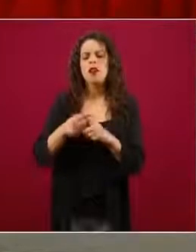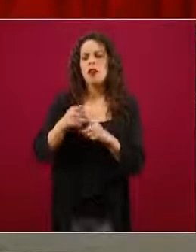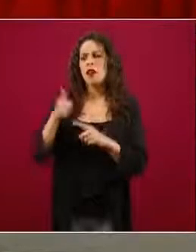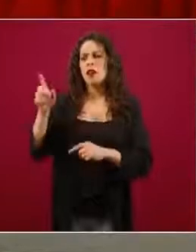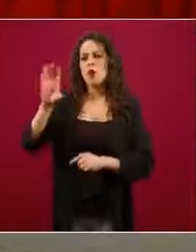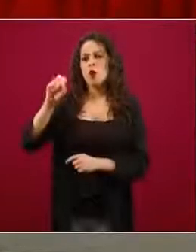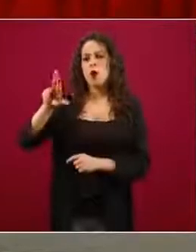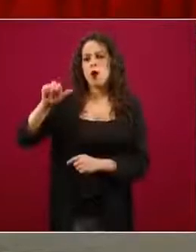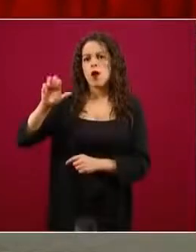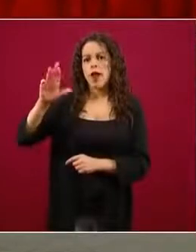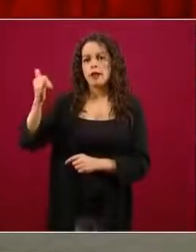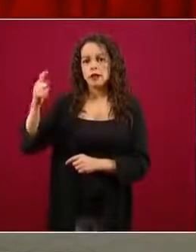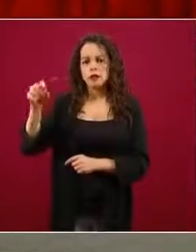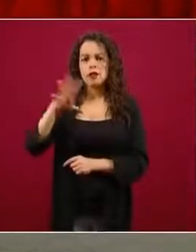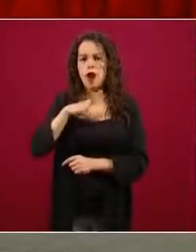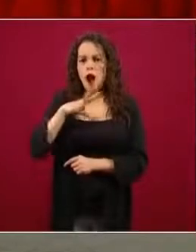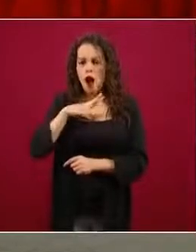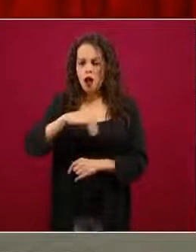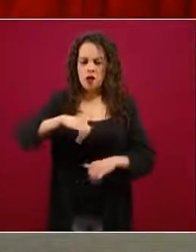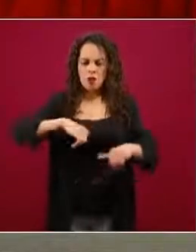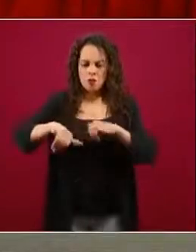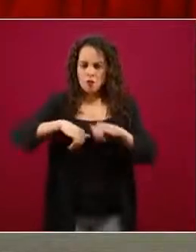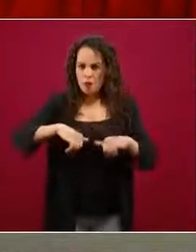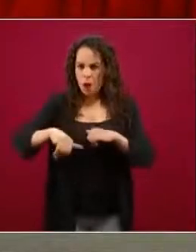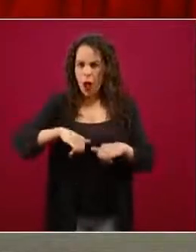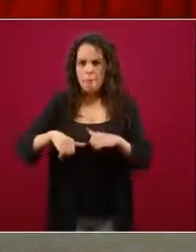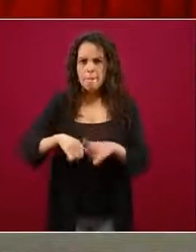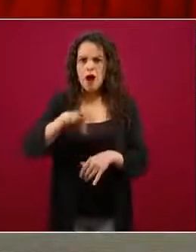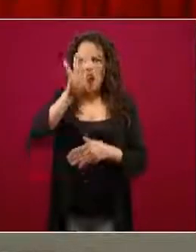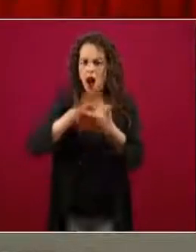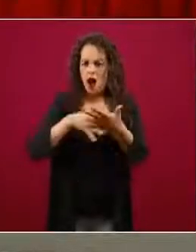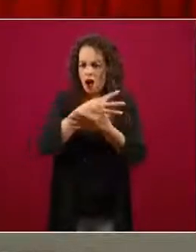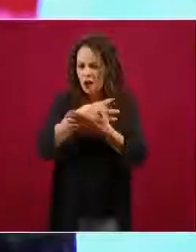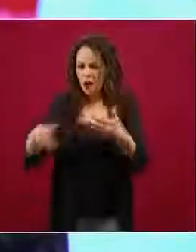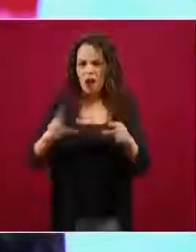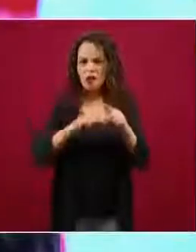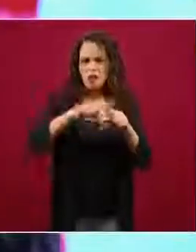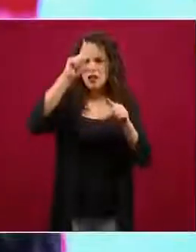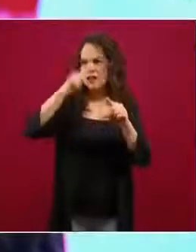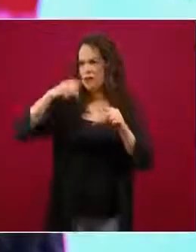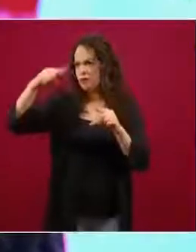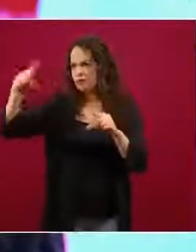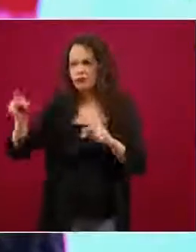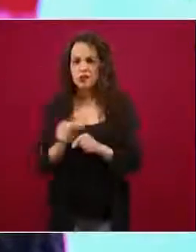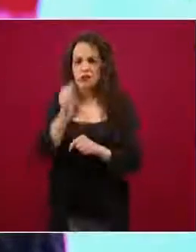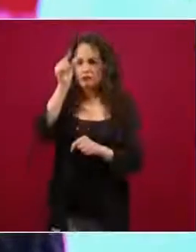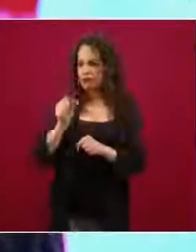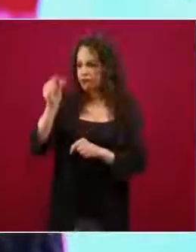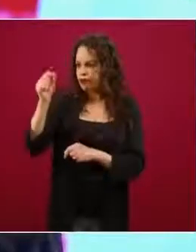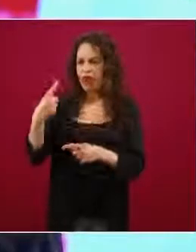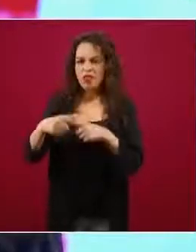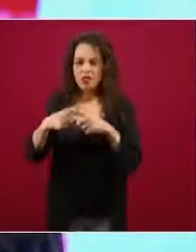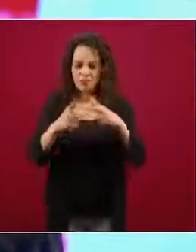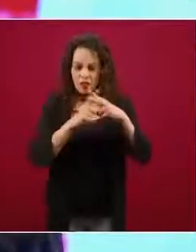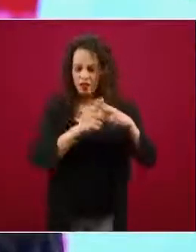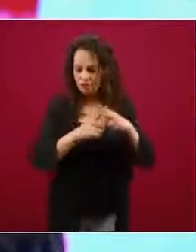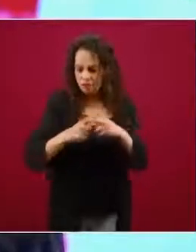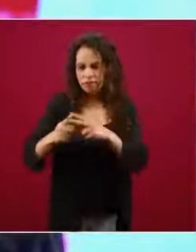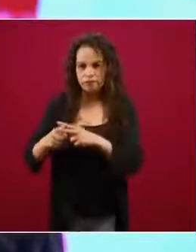hay mapas, hay gráficas del mismo contenido que presentamos aquí, los modelos matemáticos que hace la comunidad de